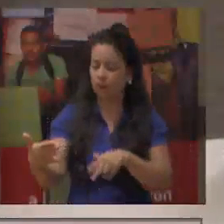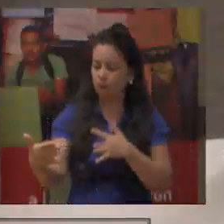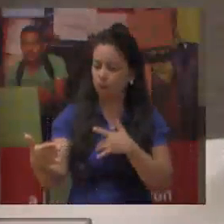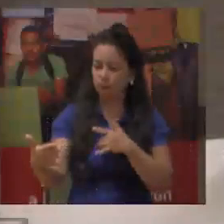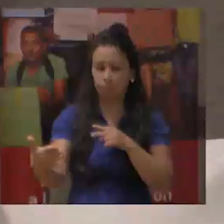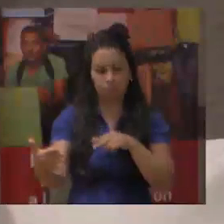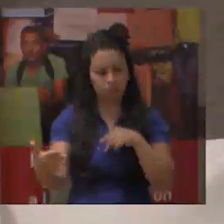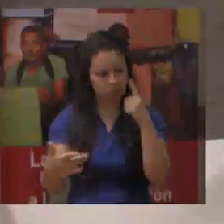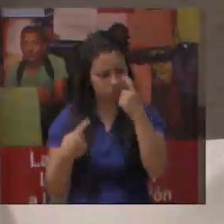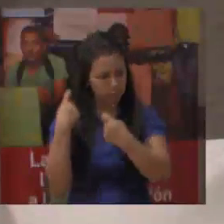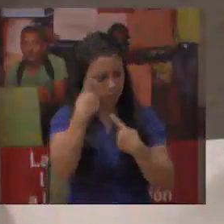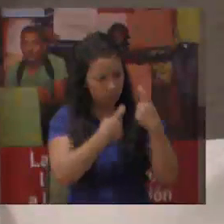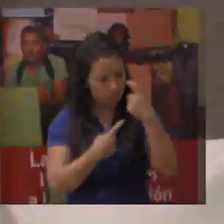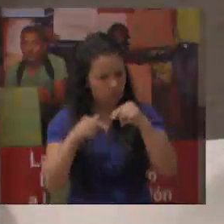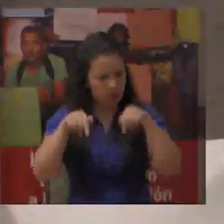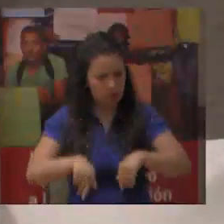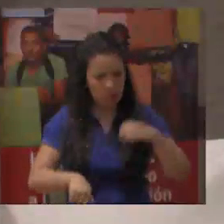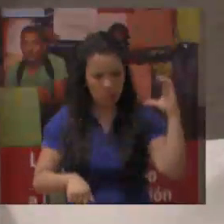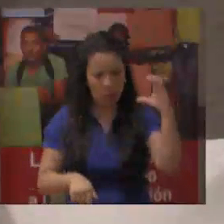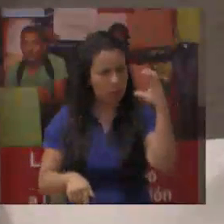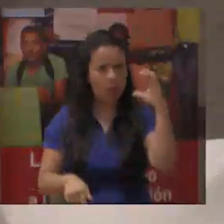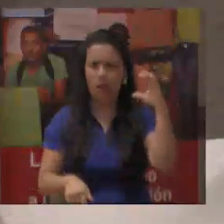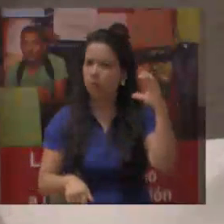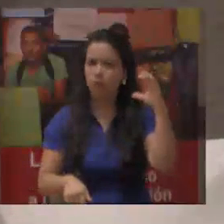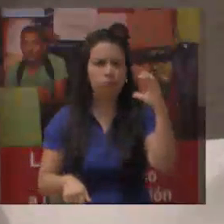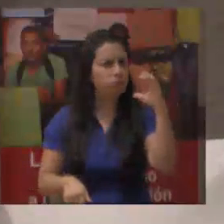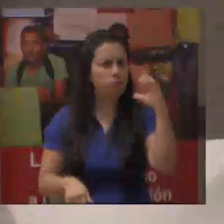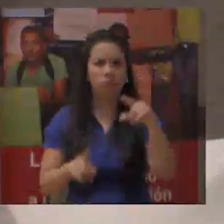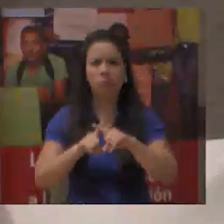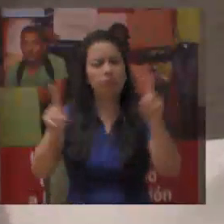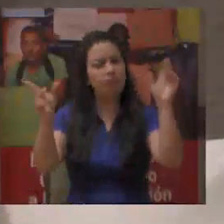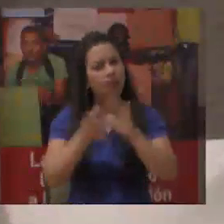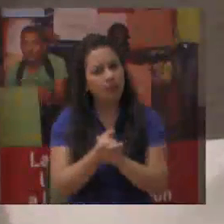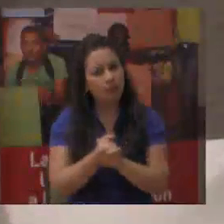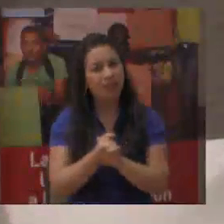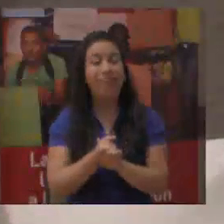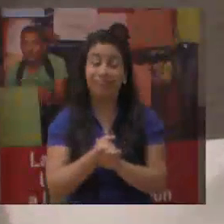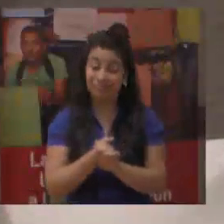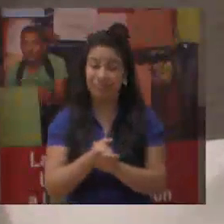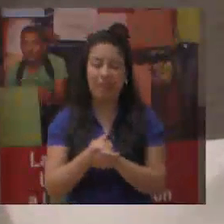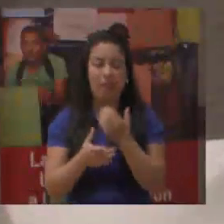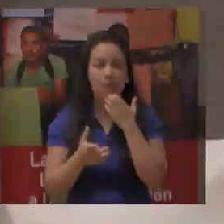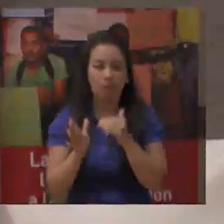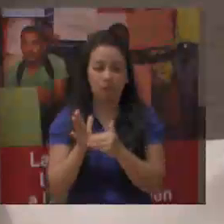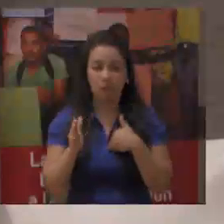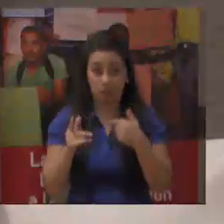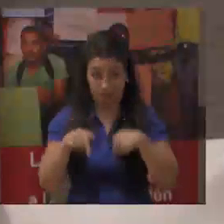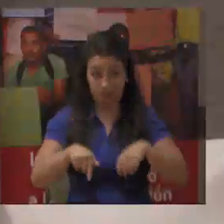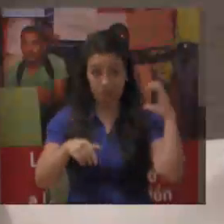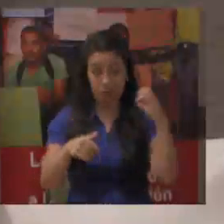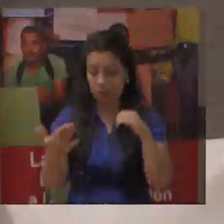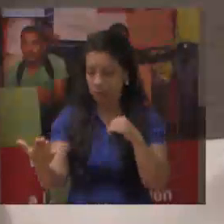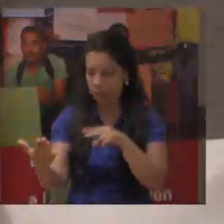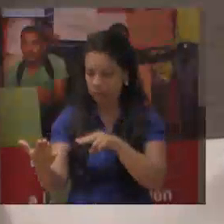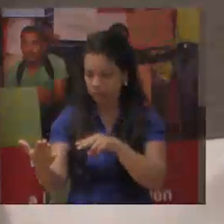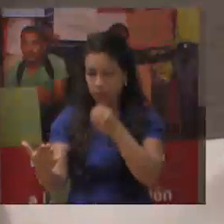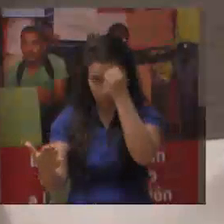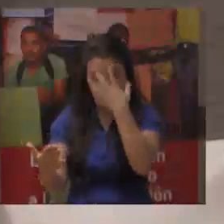eso, que como seres humanos nos respetáramos y sintiéramos al otro